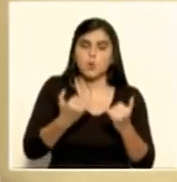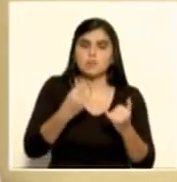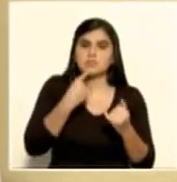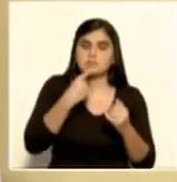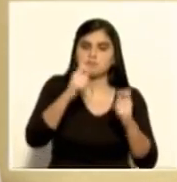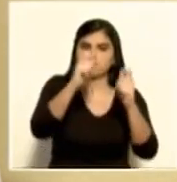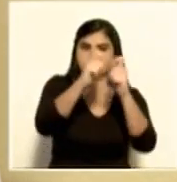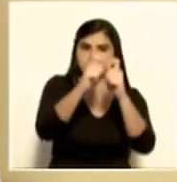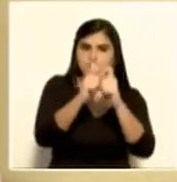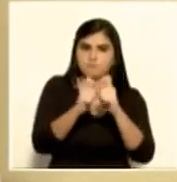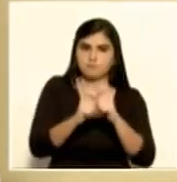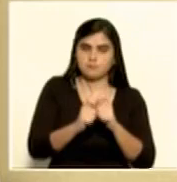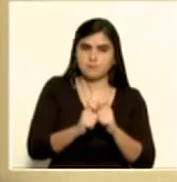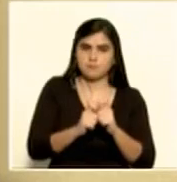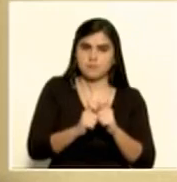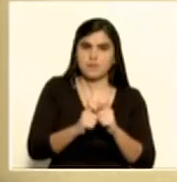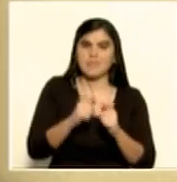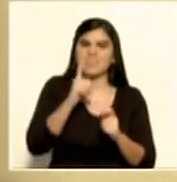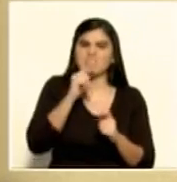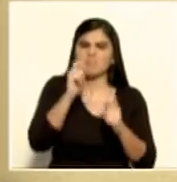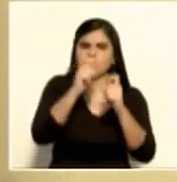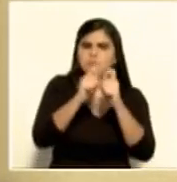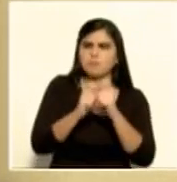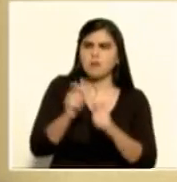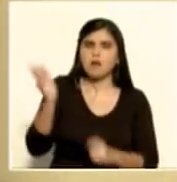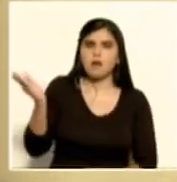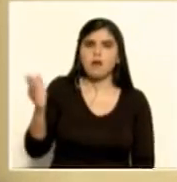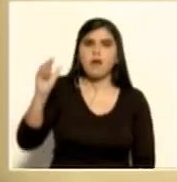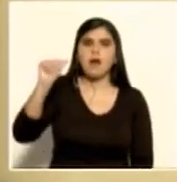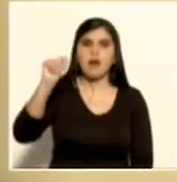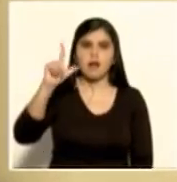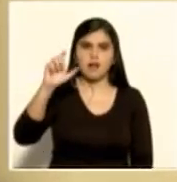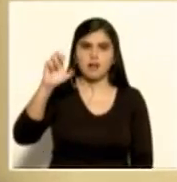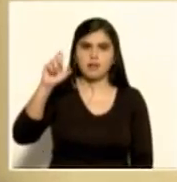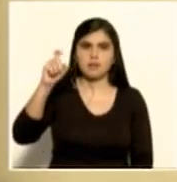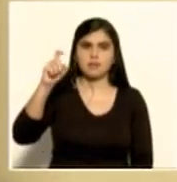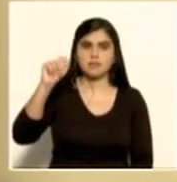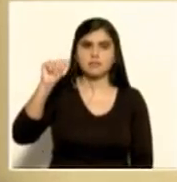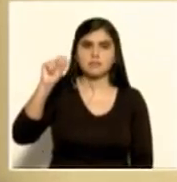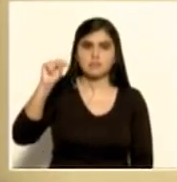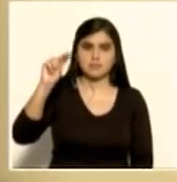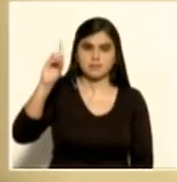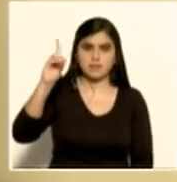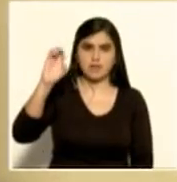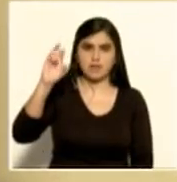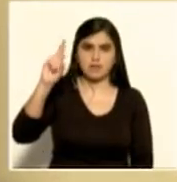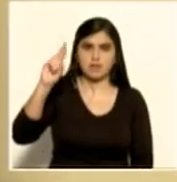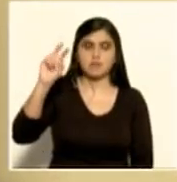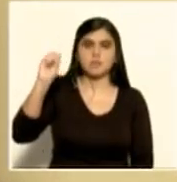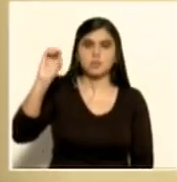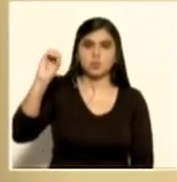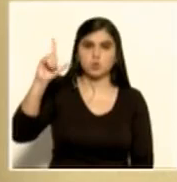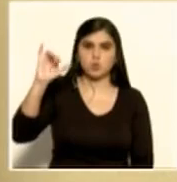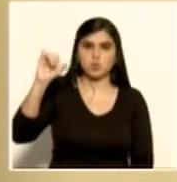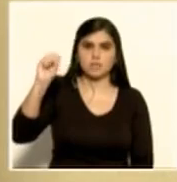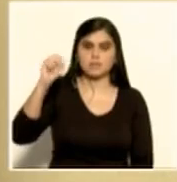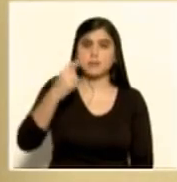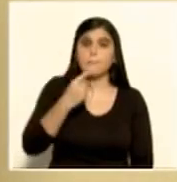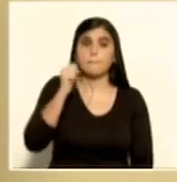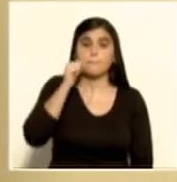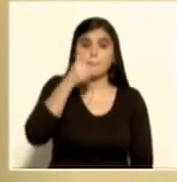por don Alexander Solís, van a empezar a aplicar a partir de mañana. Como dice el